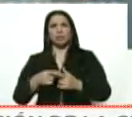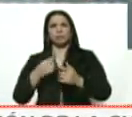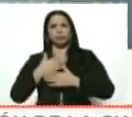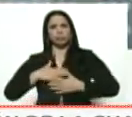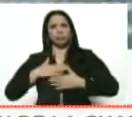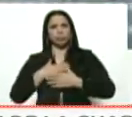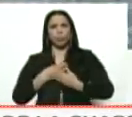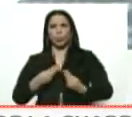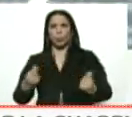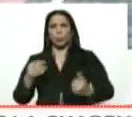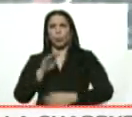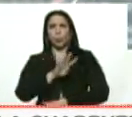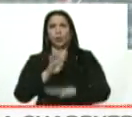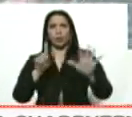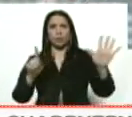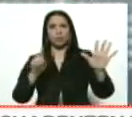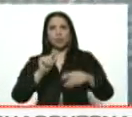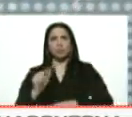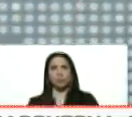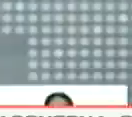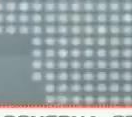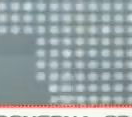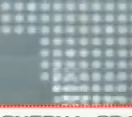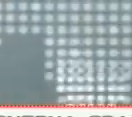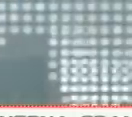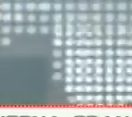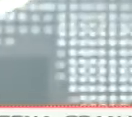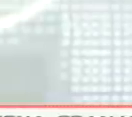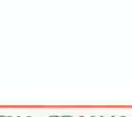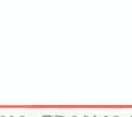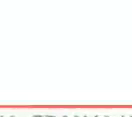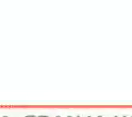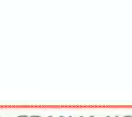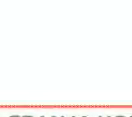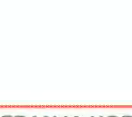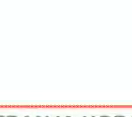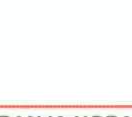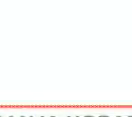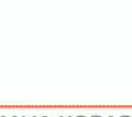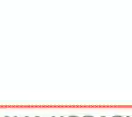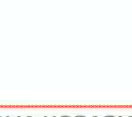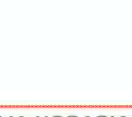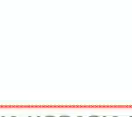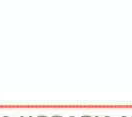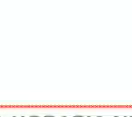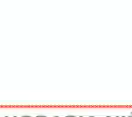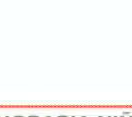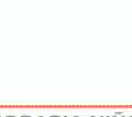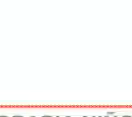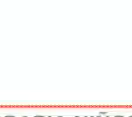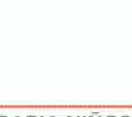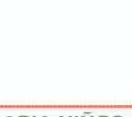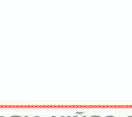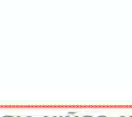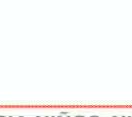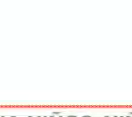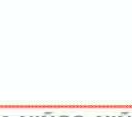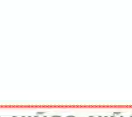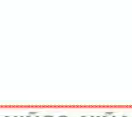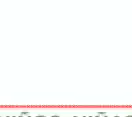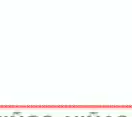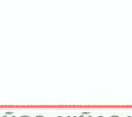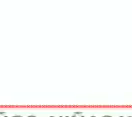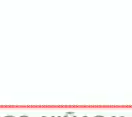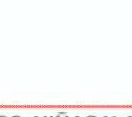el 46.6%. De los casos que están activos, 100 están ingresados en